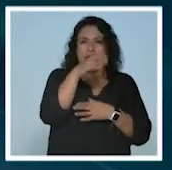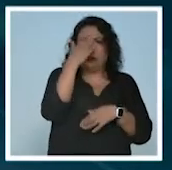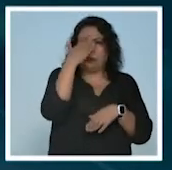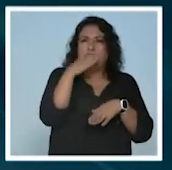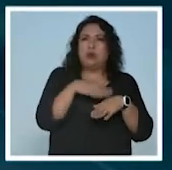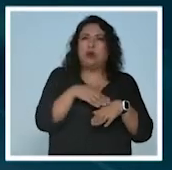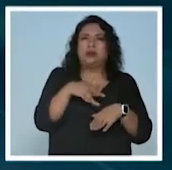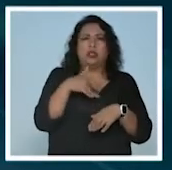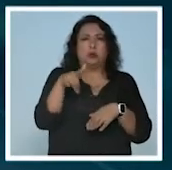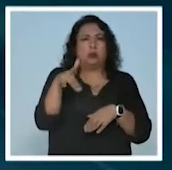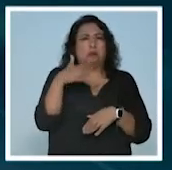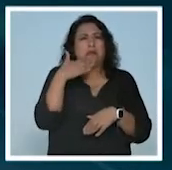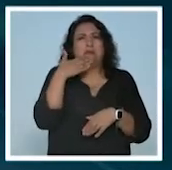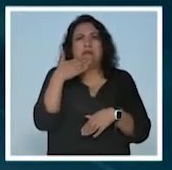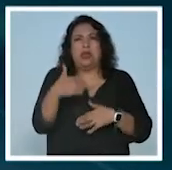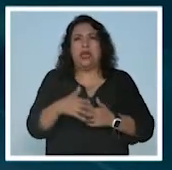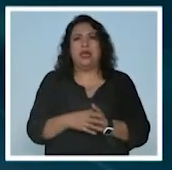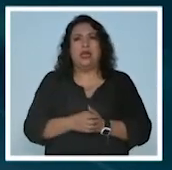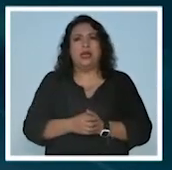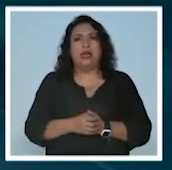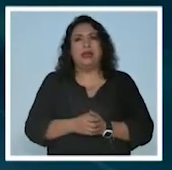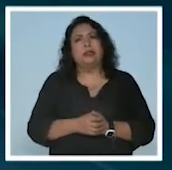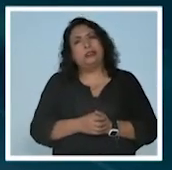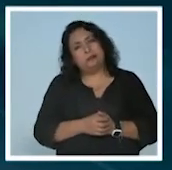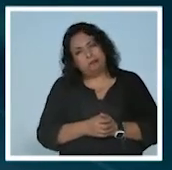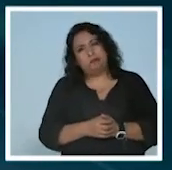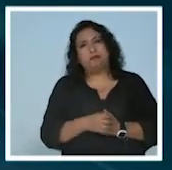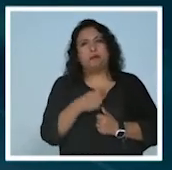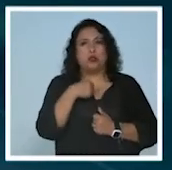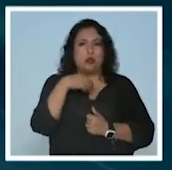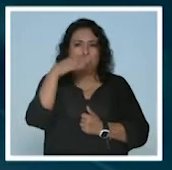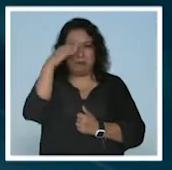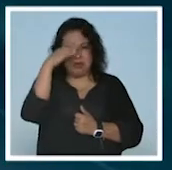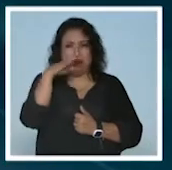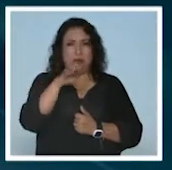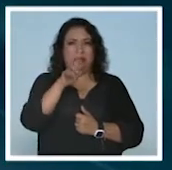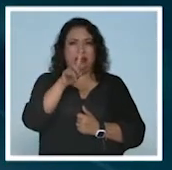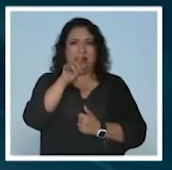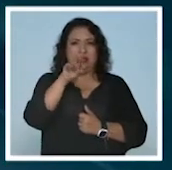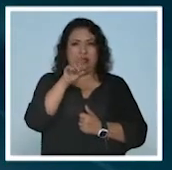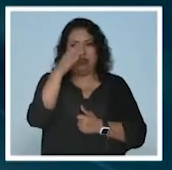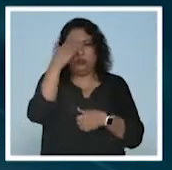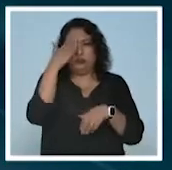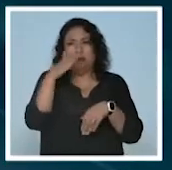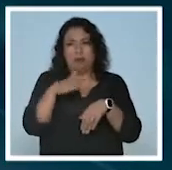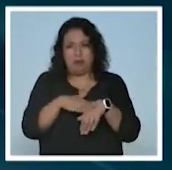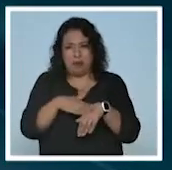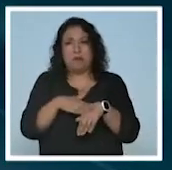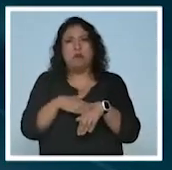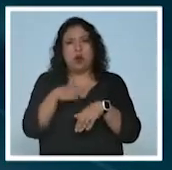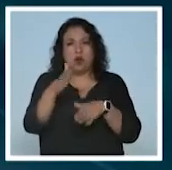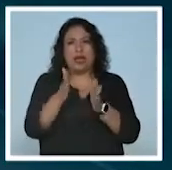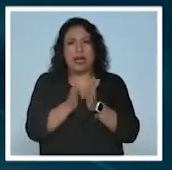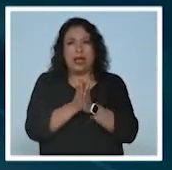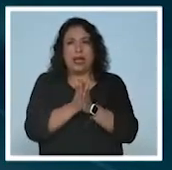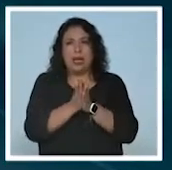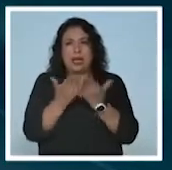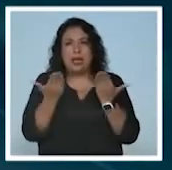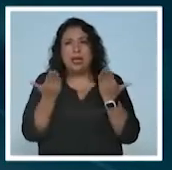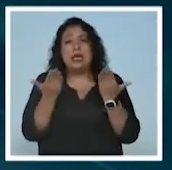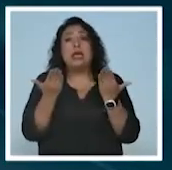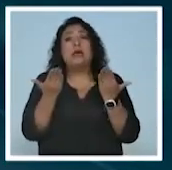que te la pasaste muy bien. Bueno, yo creo que Mentideros de la Memoria es un libro que, como